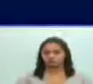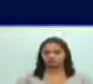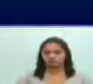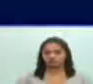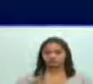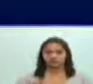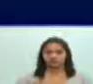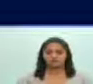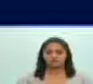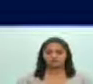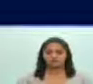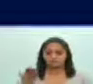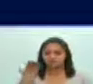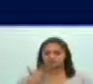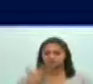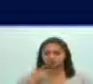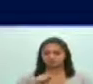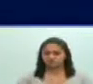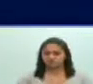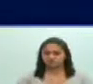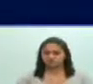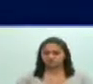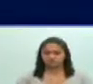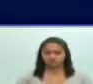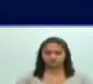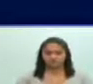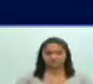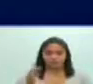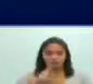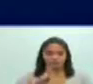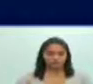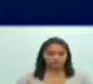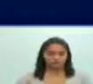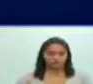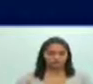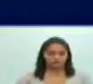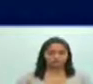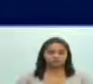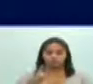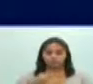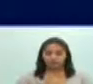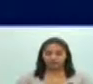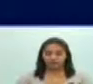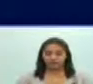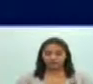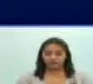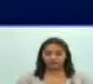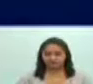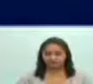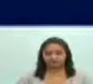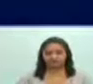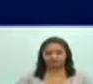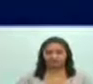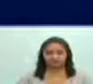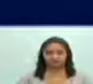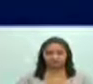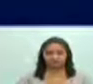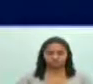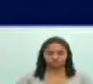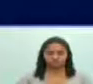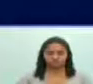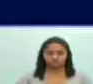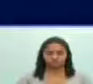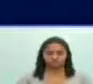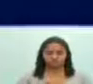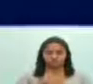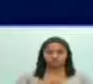está refiriendo? Vamos a releer. Los caracterizan además sus respectivas procedencias sociales. Las